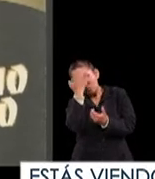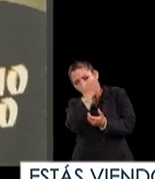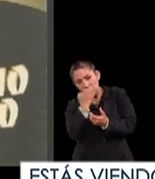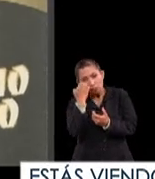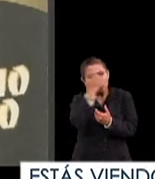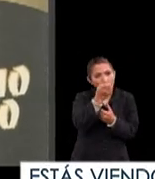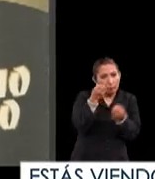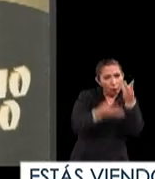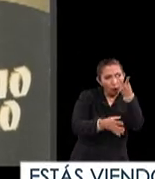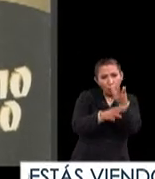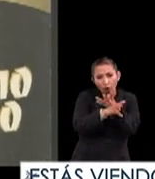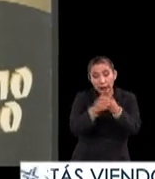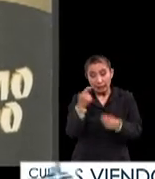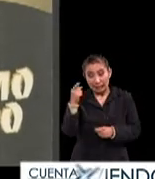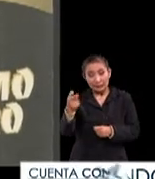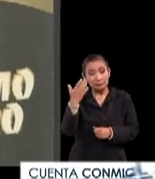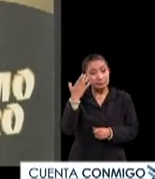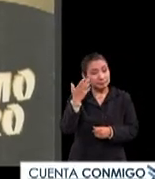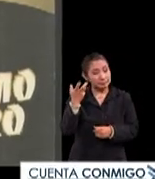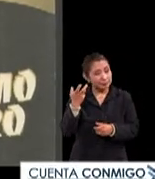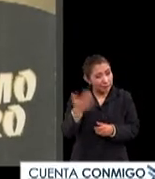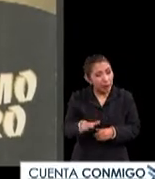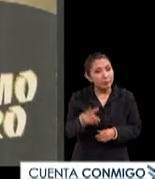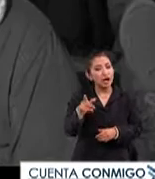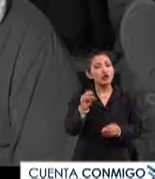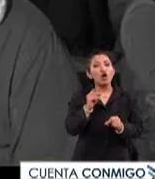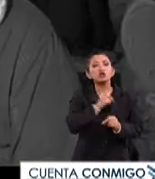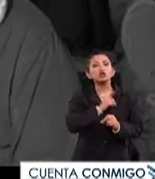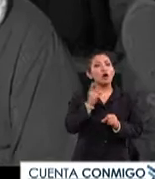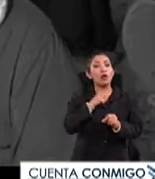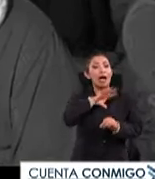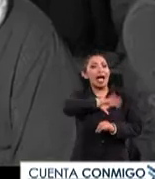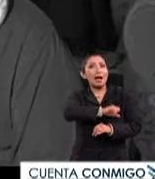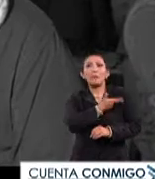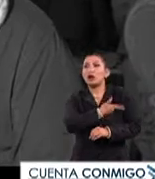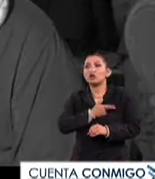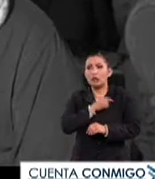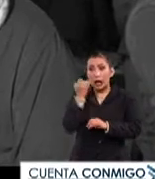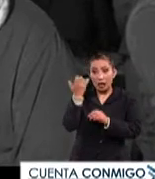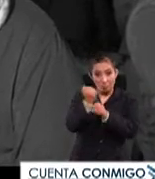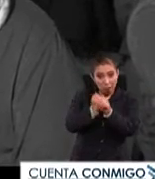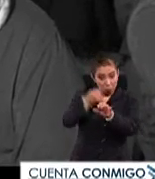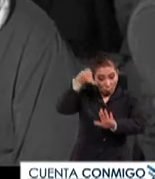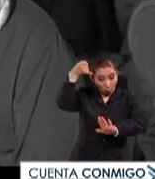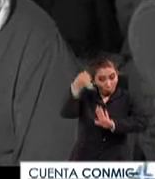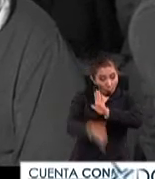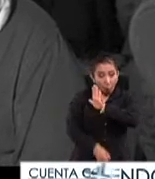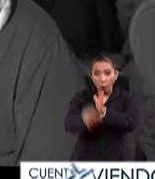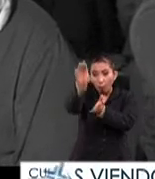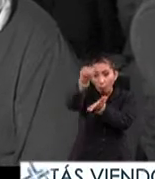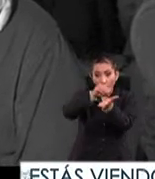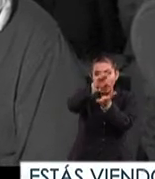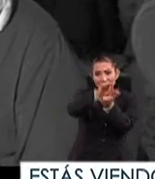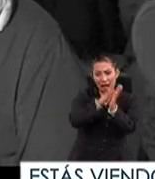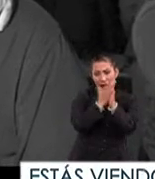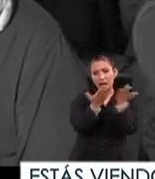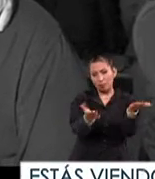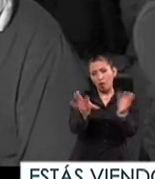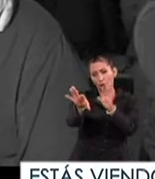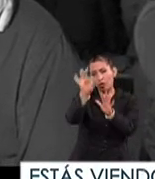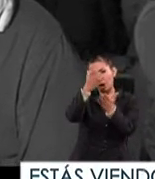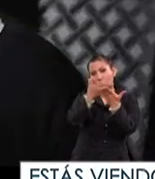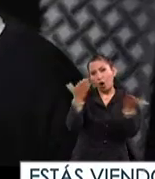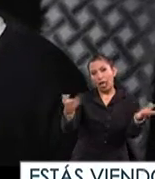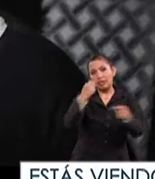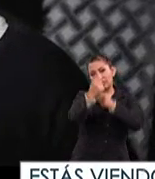le importan muchas cosas técnicas. Es eso, ¿sabes? No solo que fuera fan, hizo una muy buena investigación. O sea, tú puedes, bueno, el libro lo encuentran